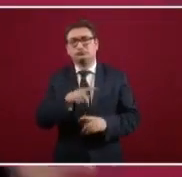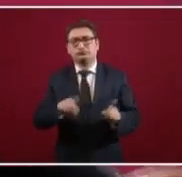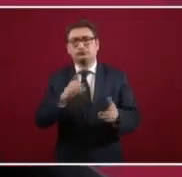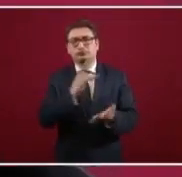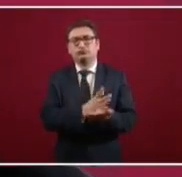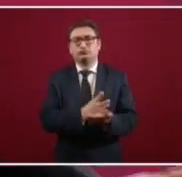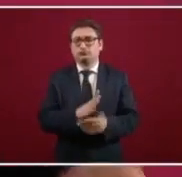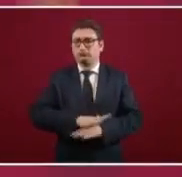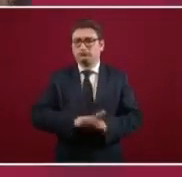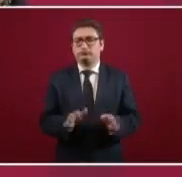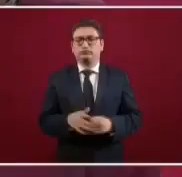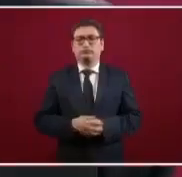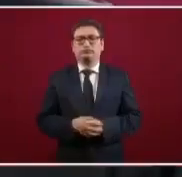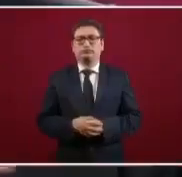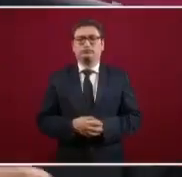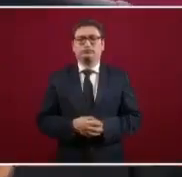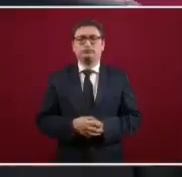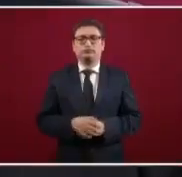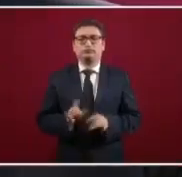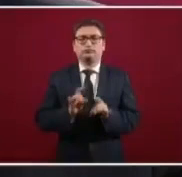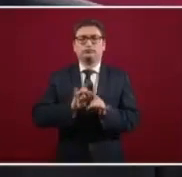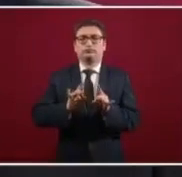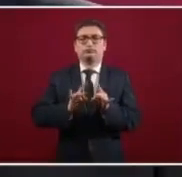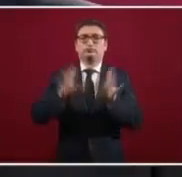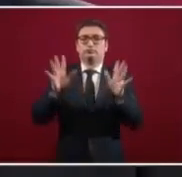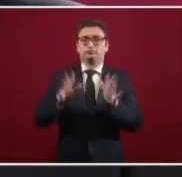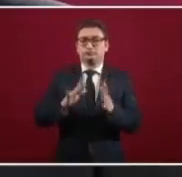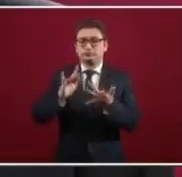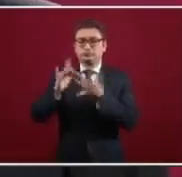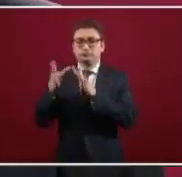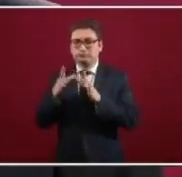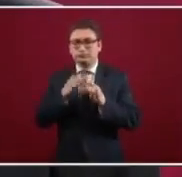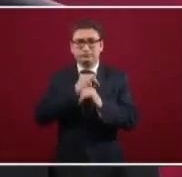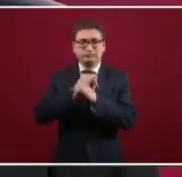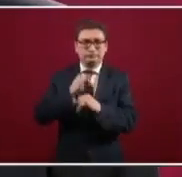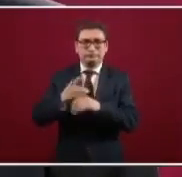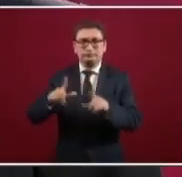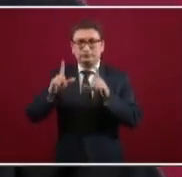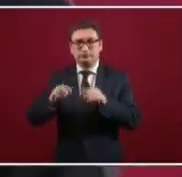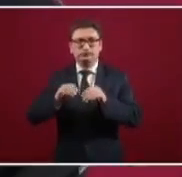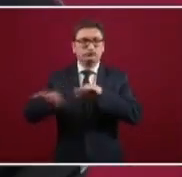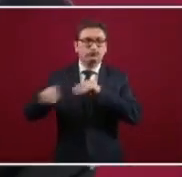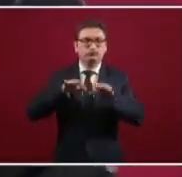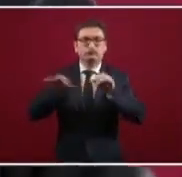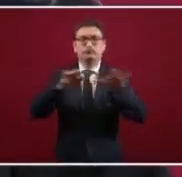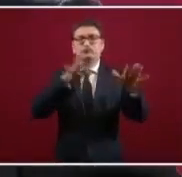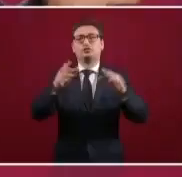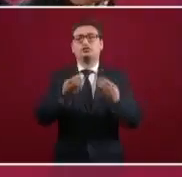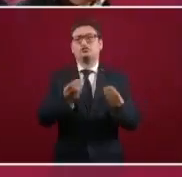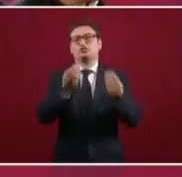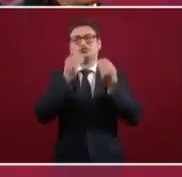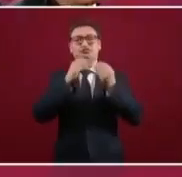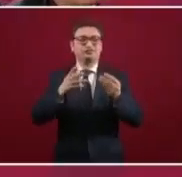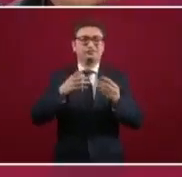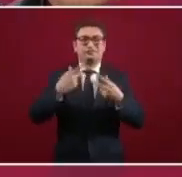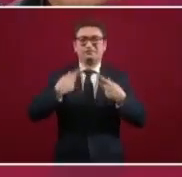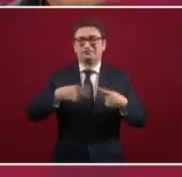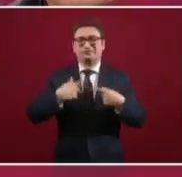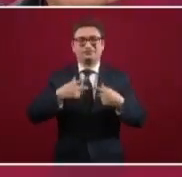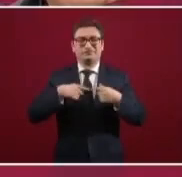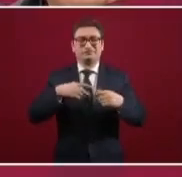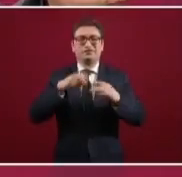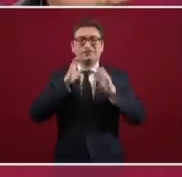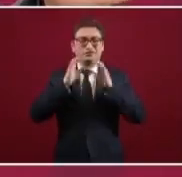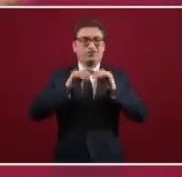de repente aparece en las redes sociales cuántos comunicadores hay